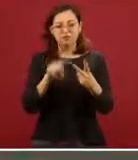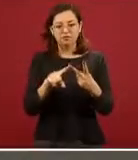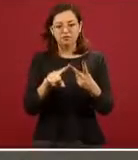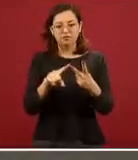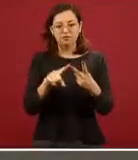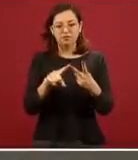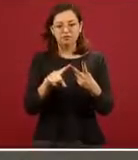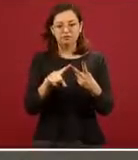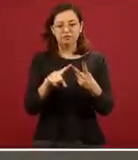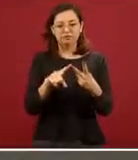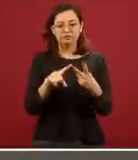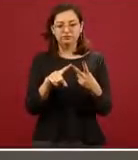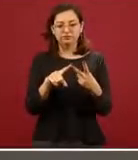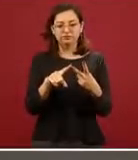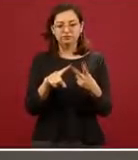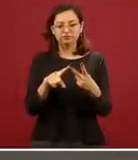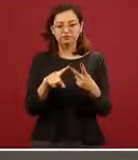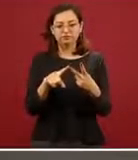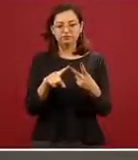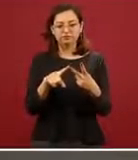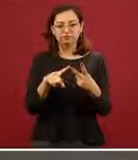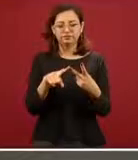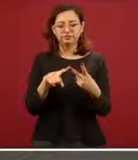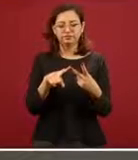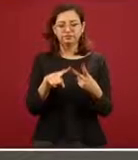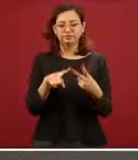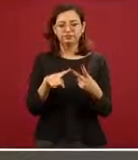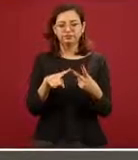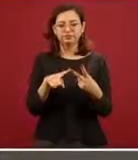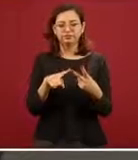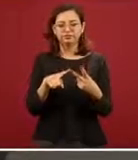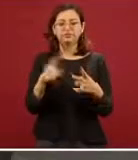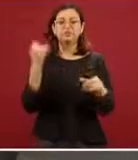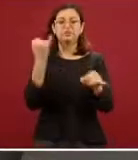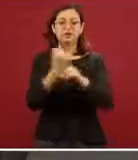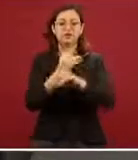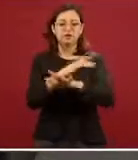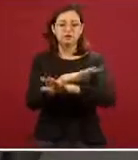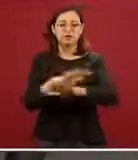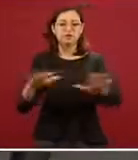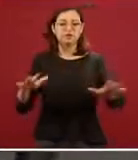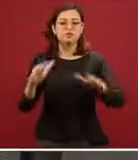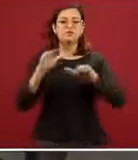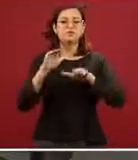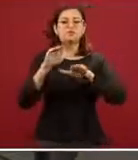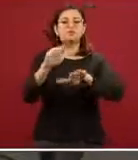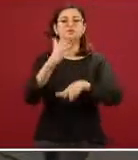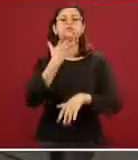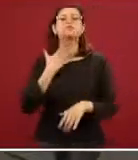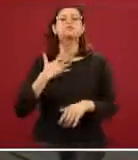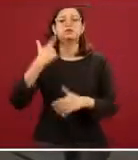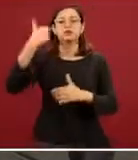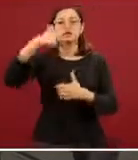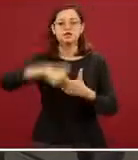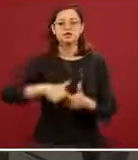a tener el informe sobre quién es quién en los precios de los